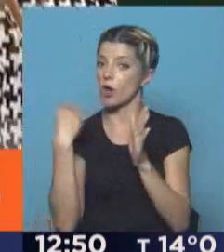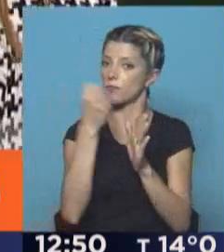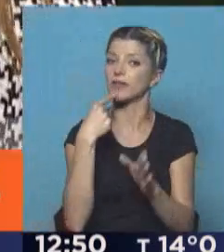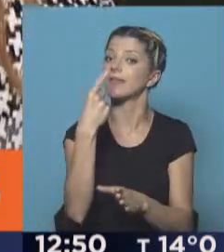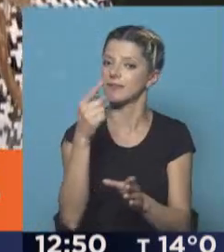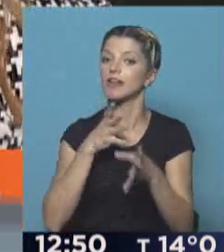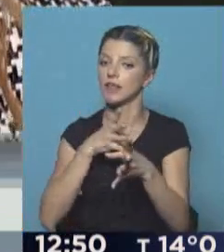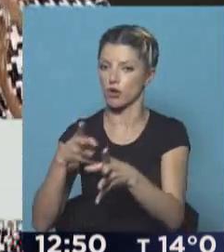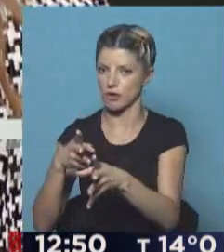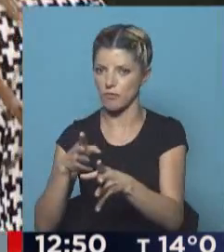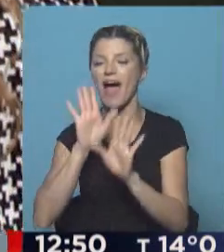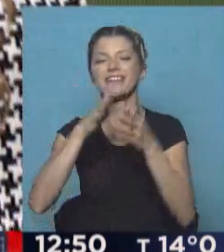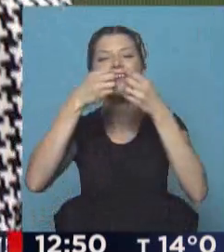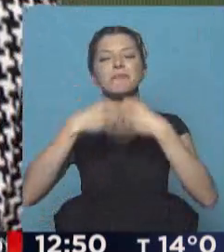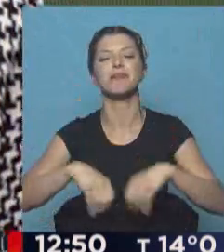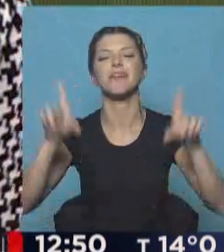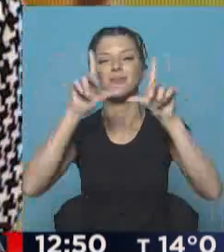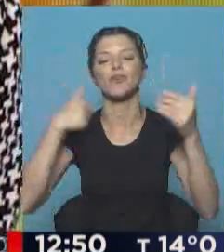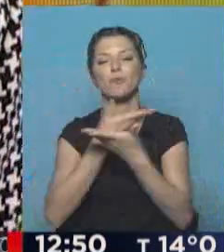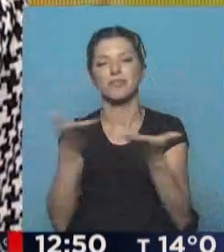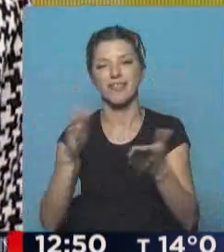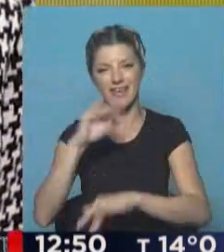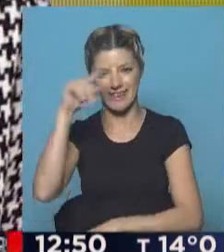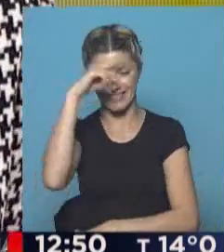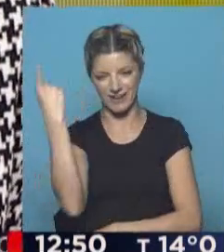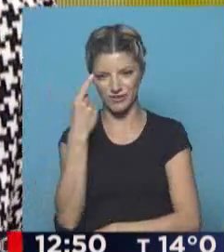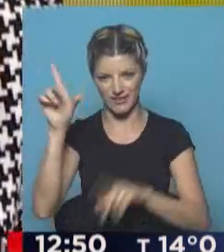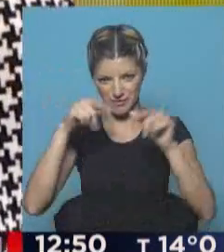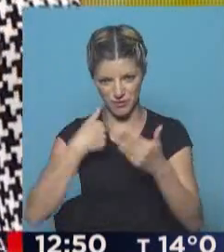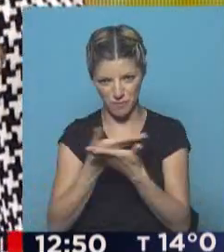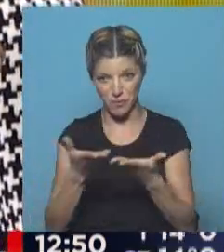terrorismo. Así comenzamos esta edición internacional del Noticiero de la Televisión Pública. Tenemos mucho más.